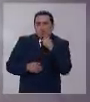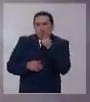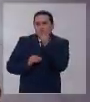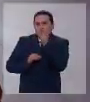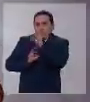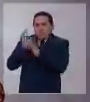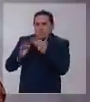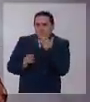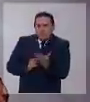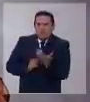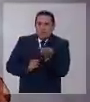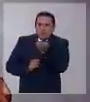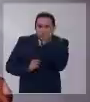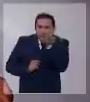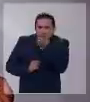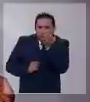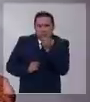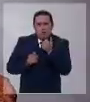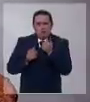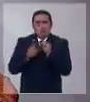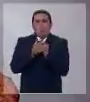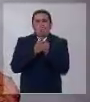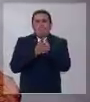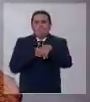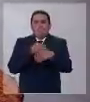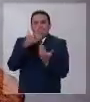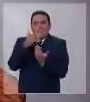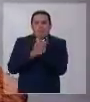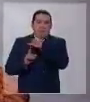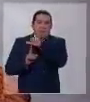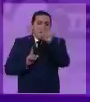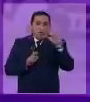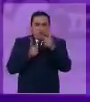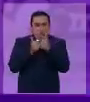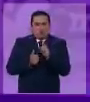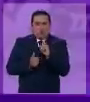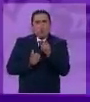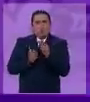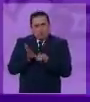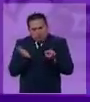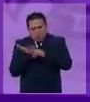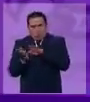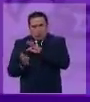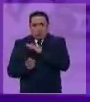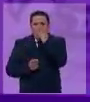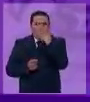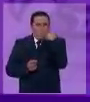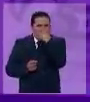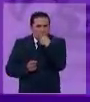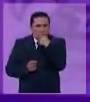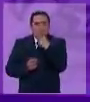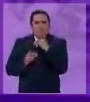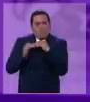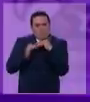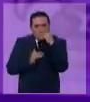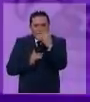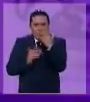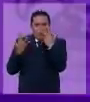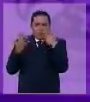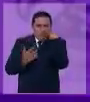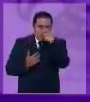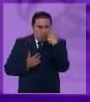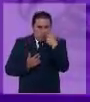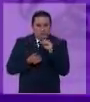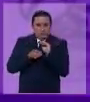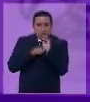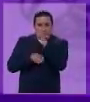tiempo completo, también por alimentación. Eso implica pasar de 4 a 8 horas en las escuelas. Y estamos efectivamente planteando